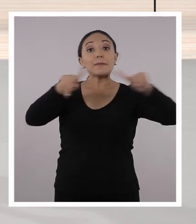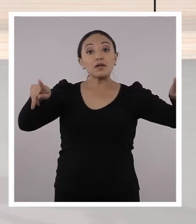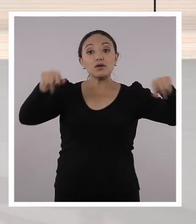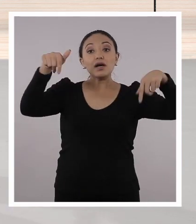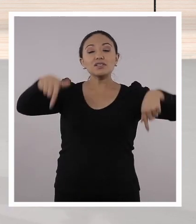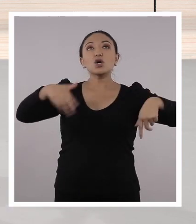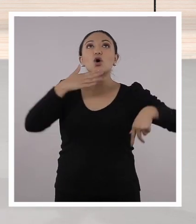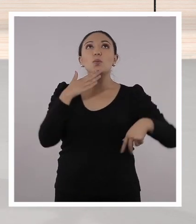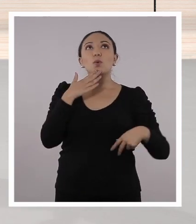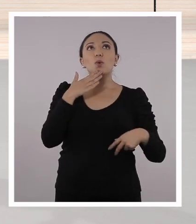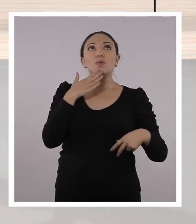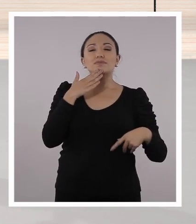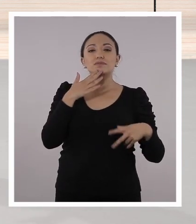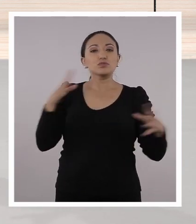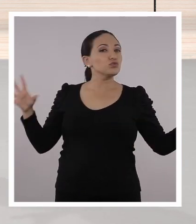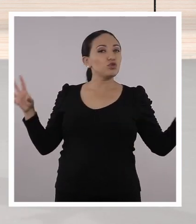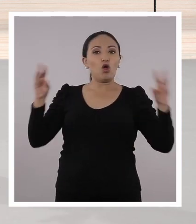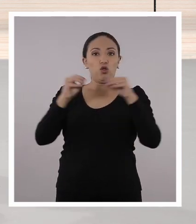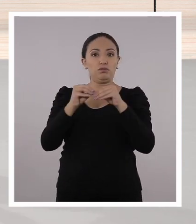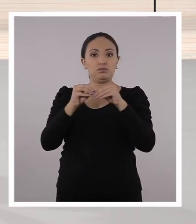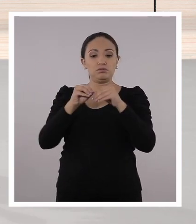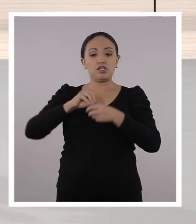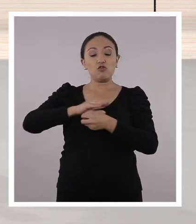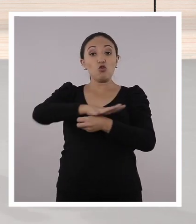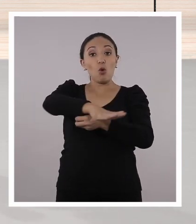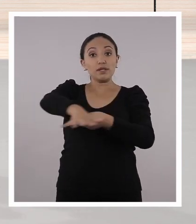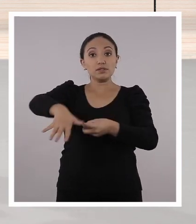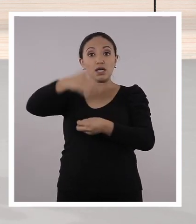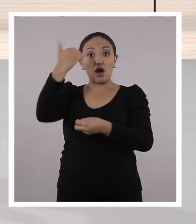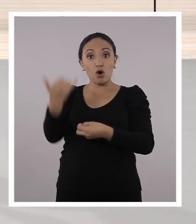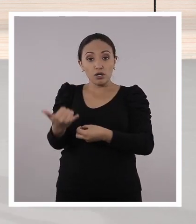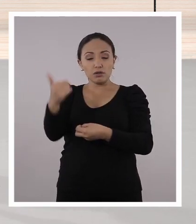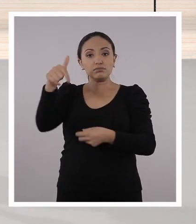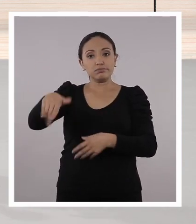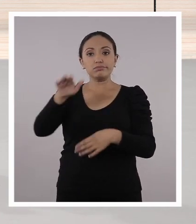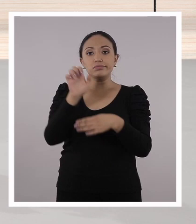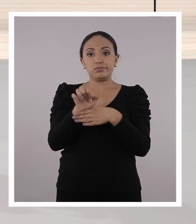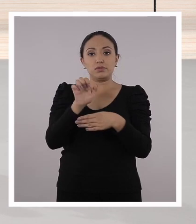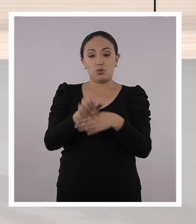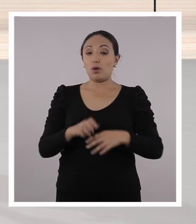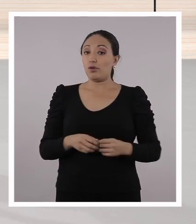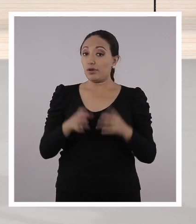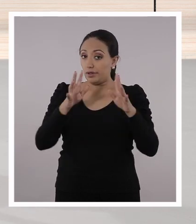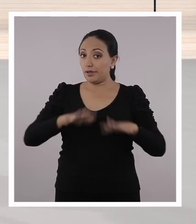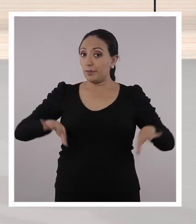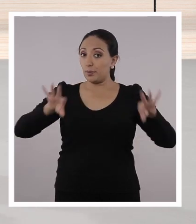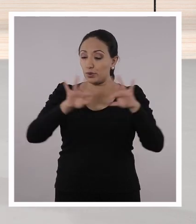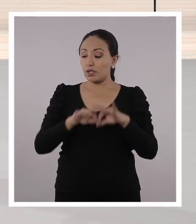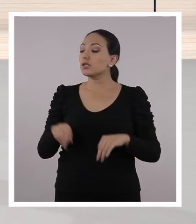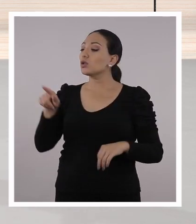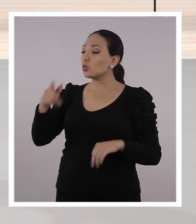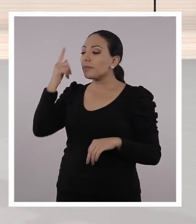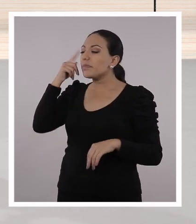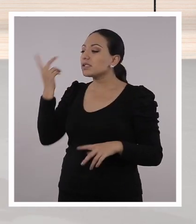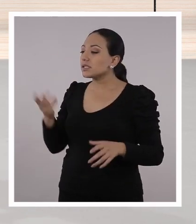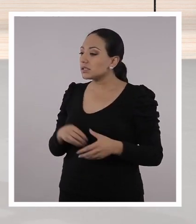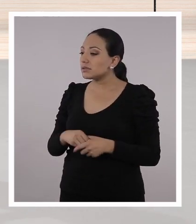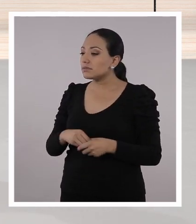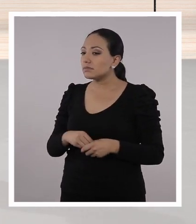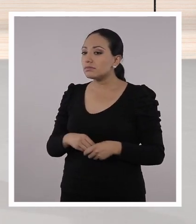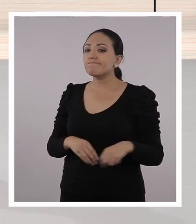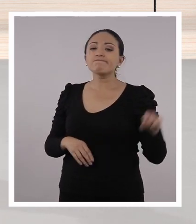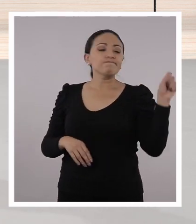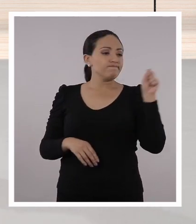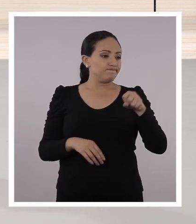Además nos constituyen como un parte de un todo e inciden en lo que hoy, en nuestro presente somos. La historia es muy importante, Nelly. ¿Qué opinas sobre